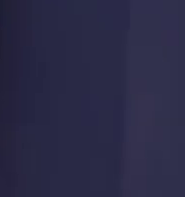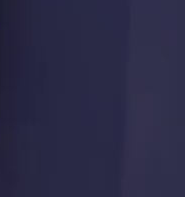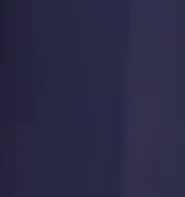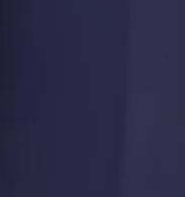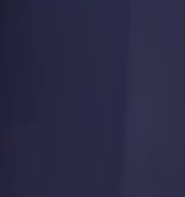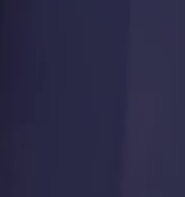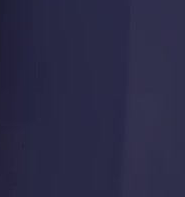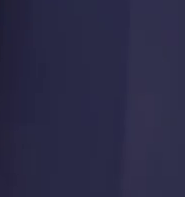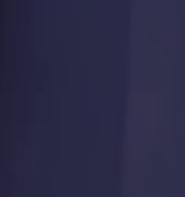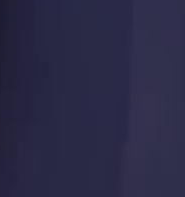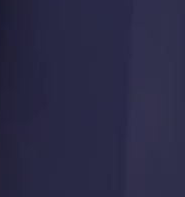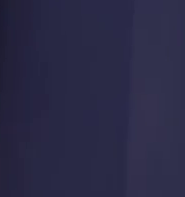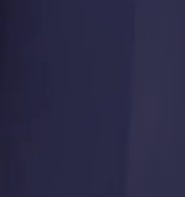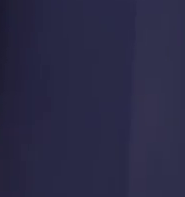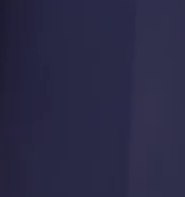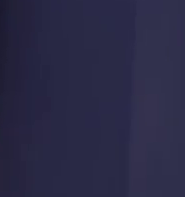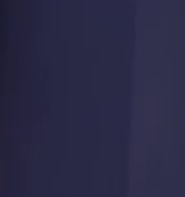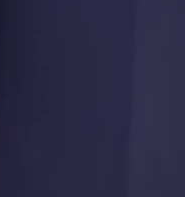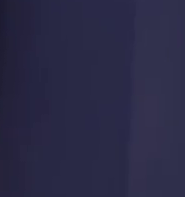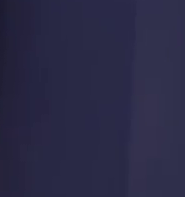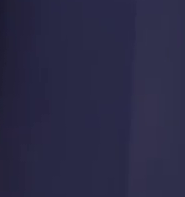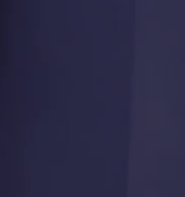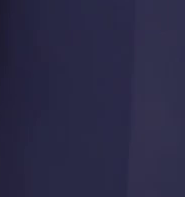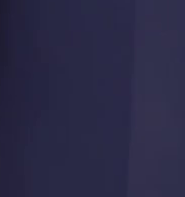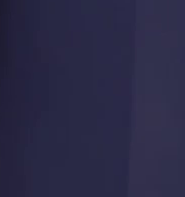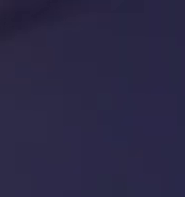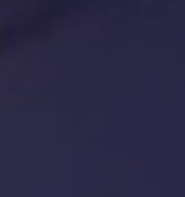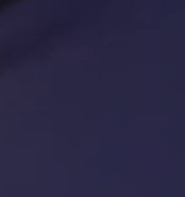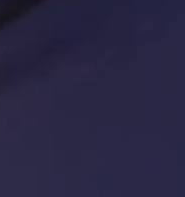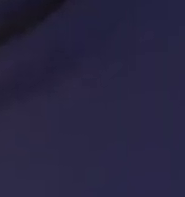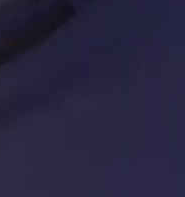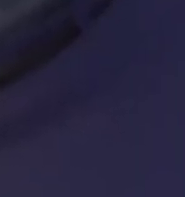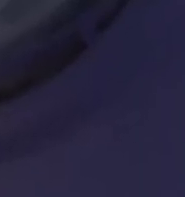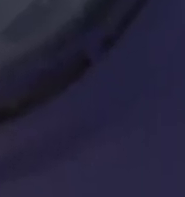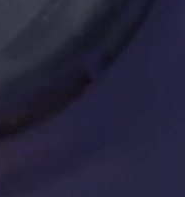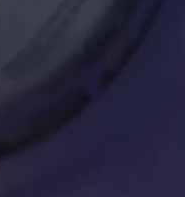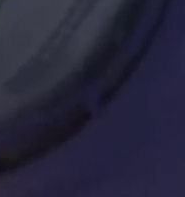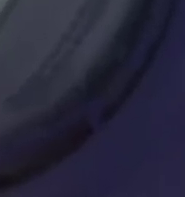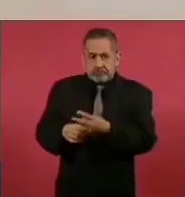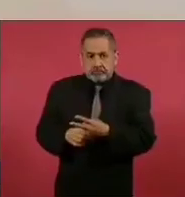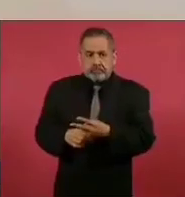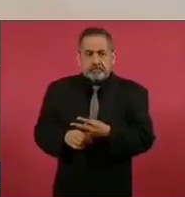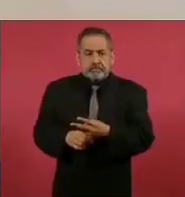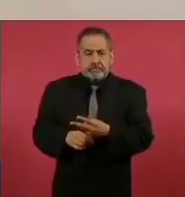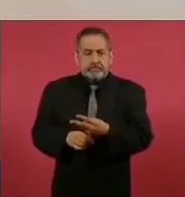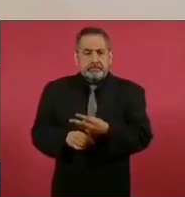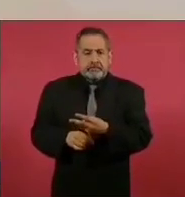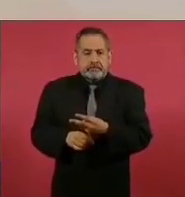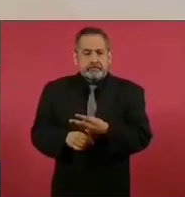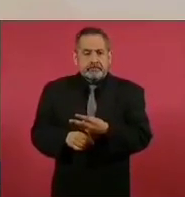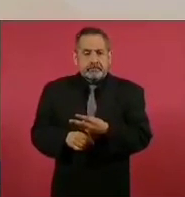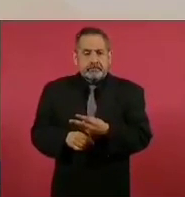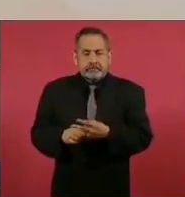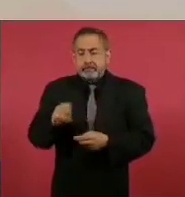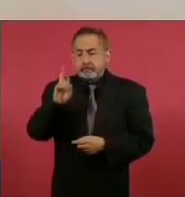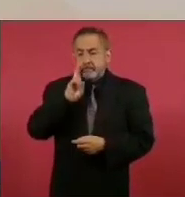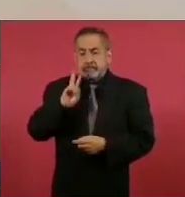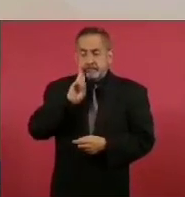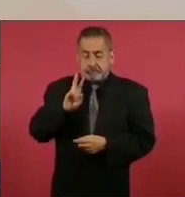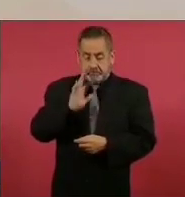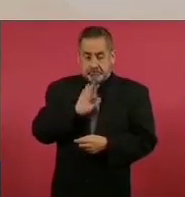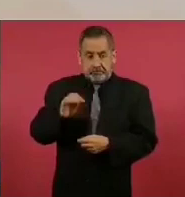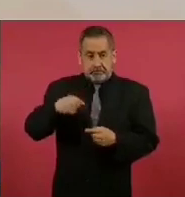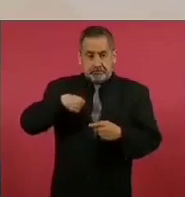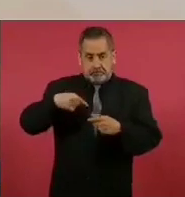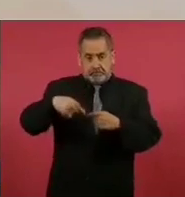y de una serie de manifestaciones ante los incrementos en el cobro del servicio de energía eléctrica ahora voy a